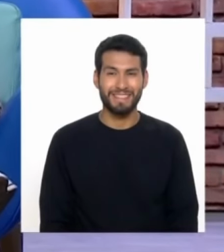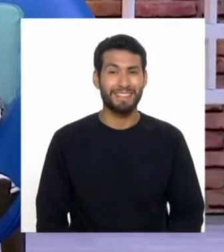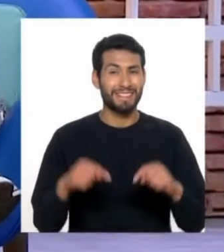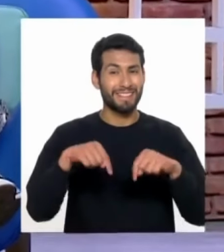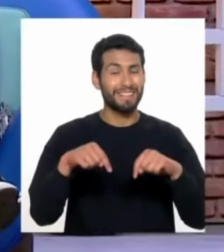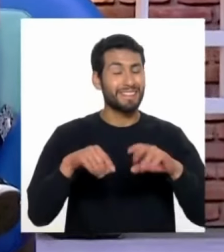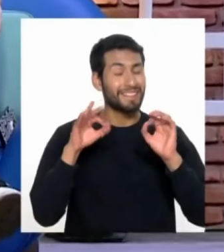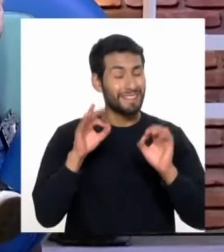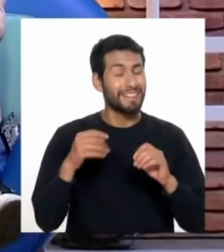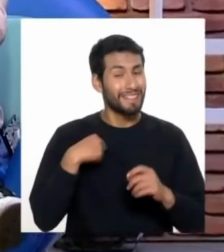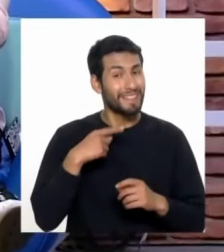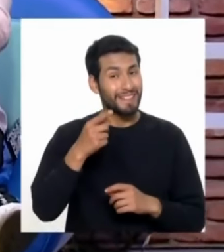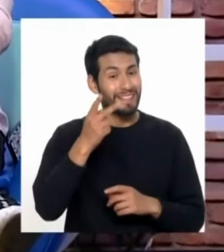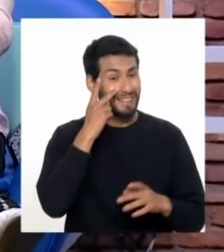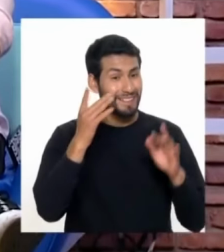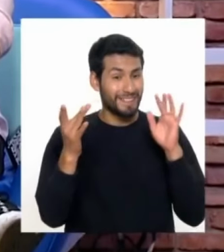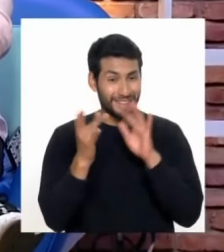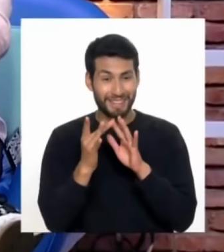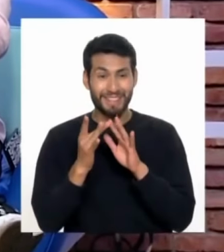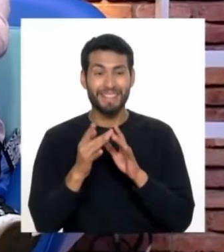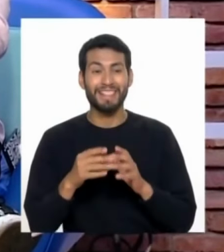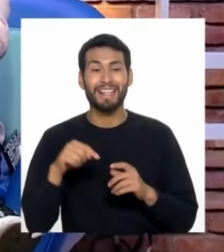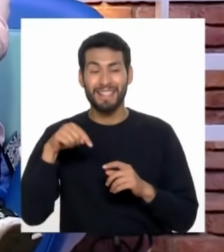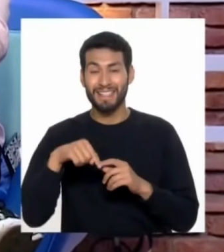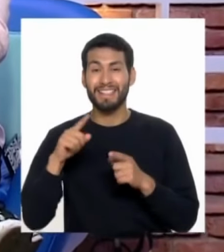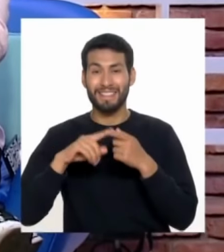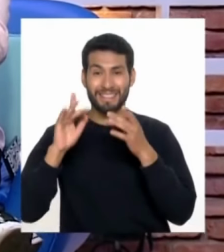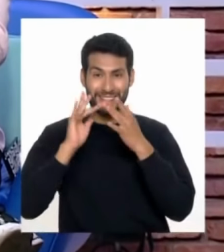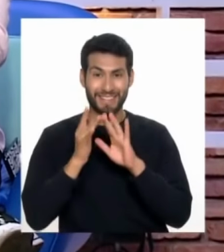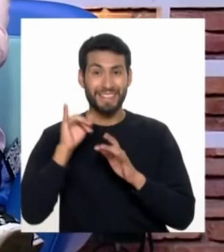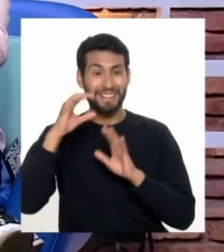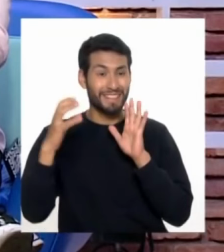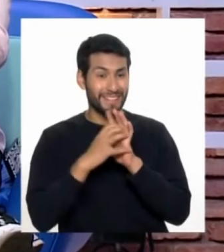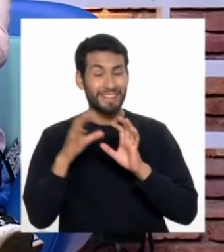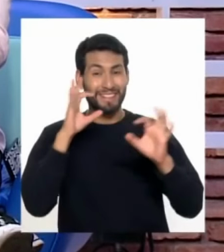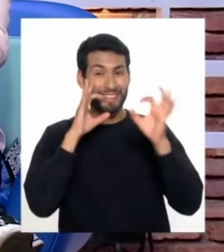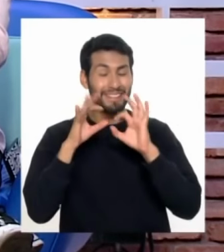Estamos de regreso y tú estás conectado con nosotros en redes sociales,